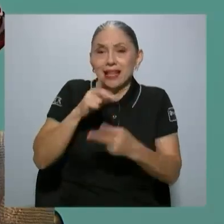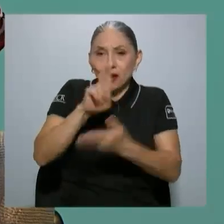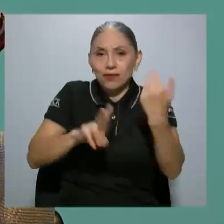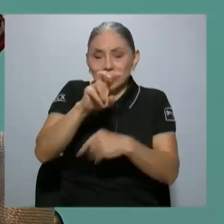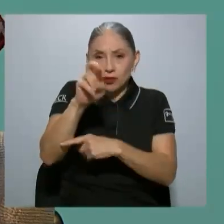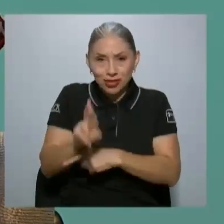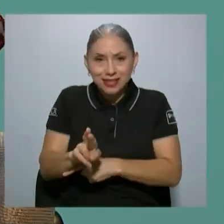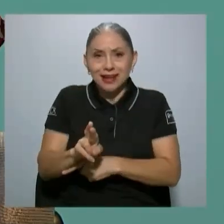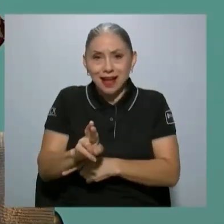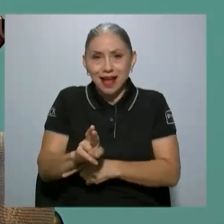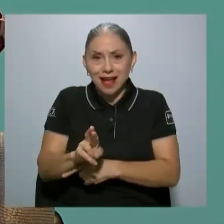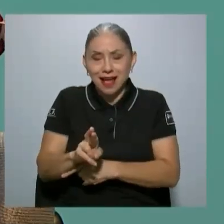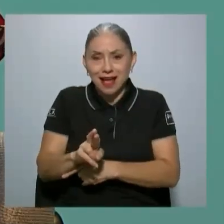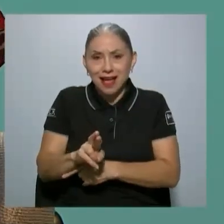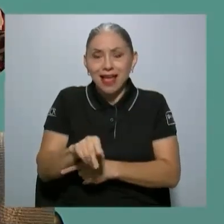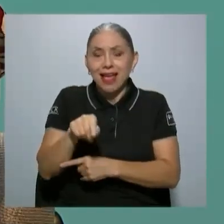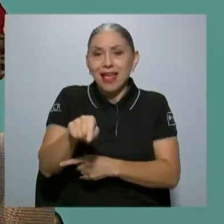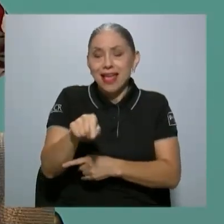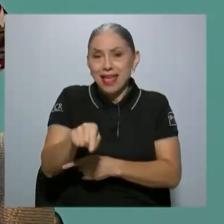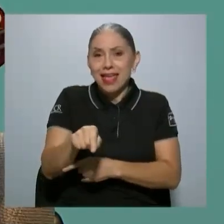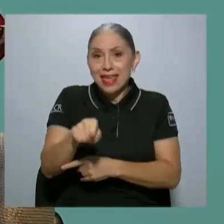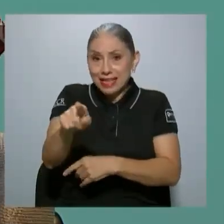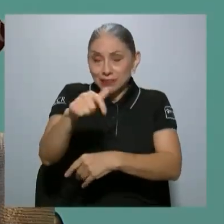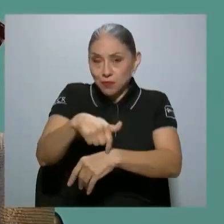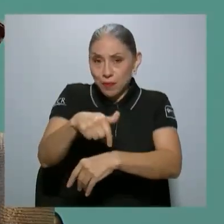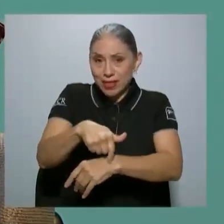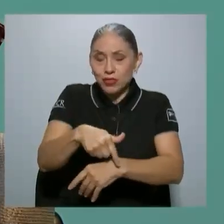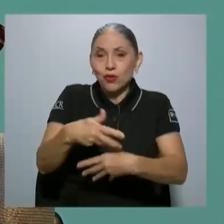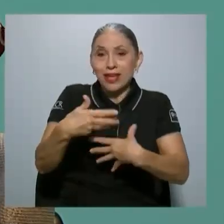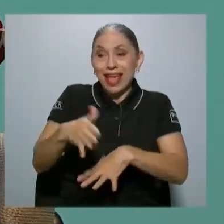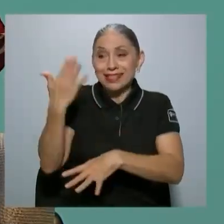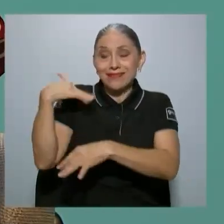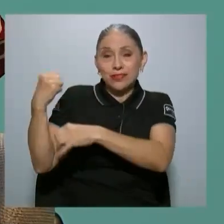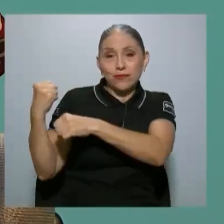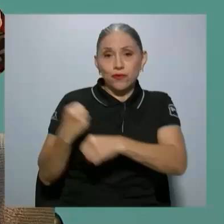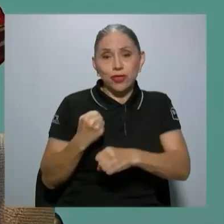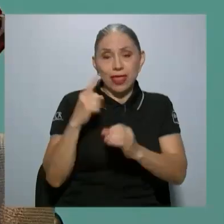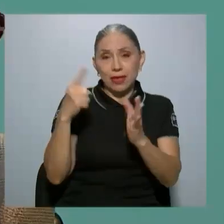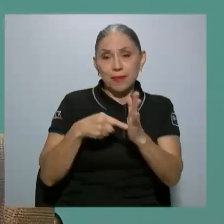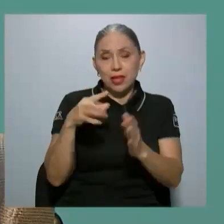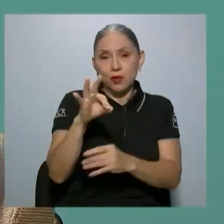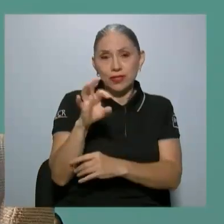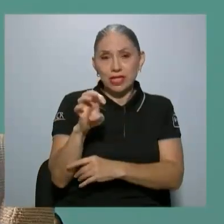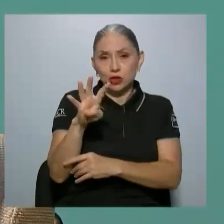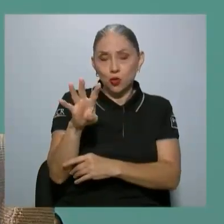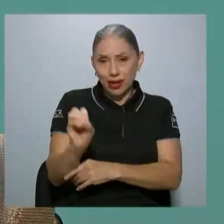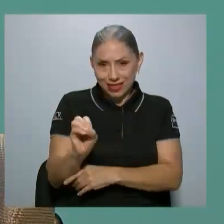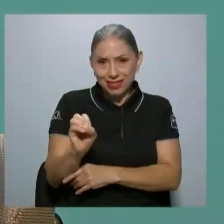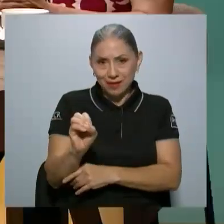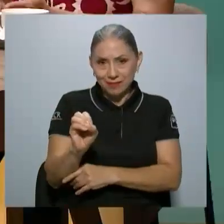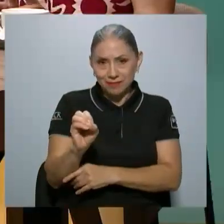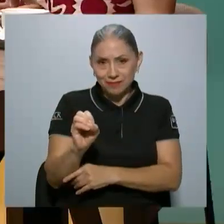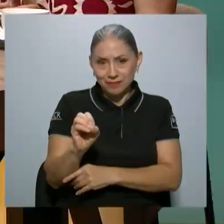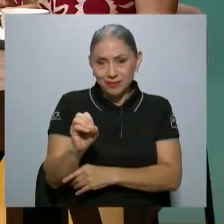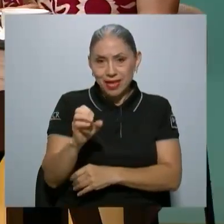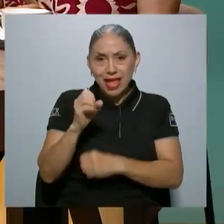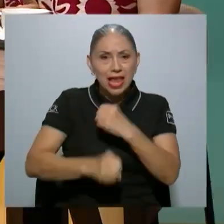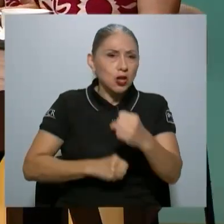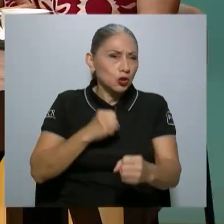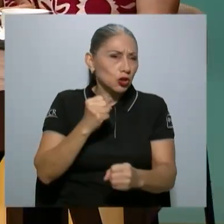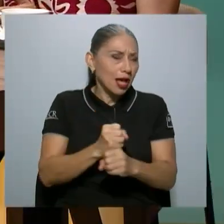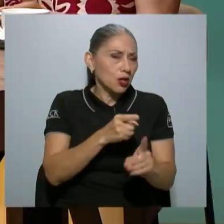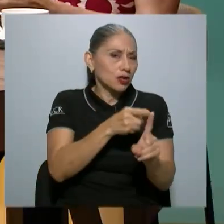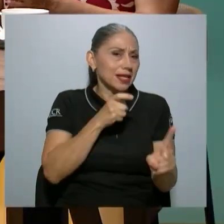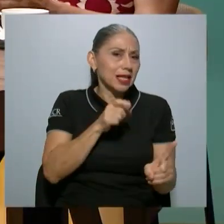en esta vida inicial de la Universidad de Costa Rica, que había sido fundada en 1940, En los años del 48